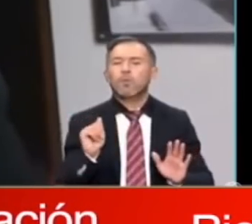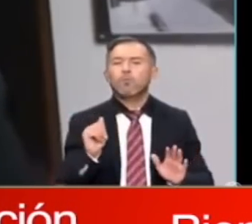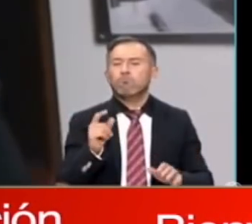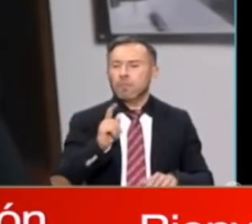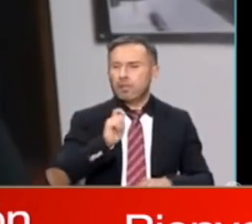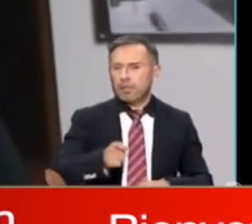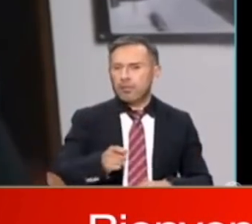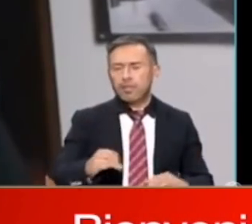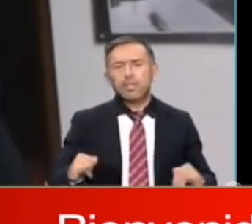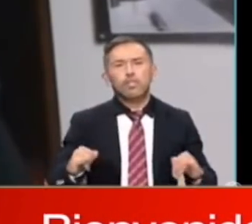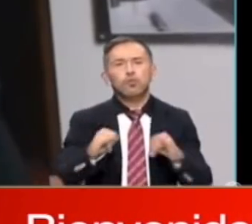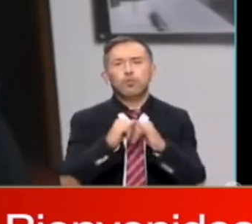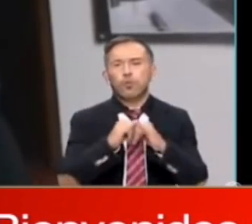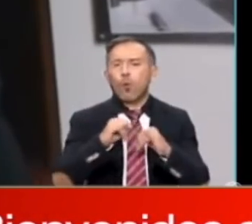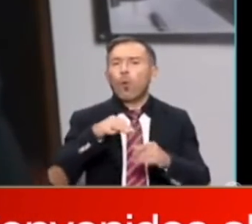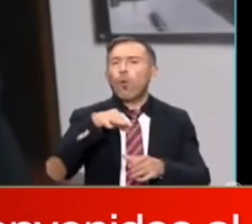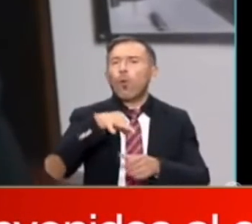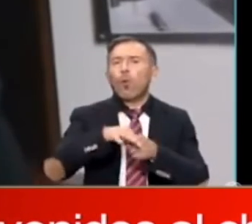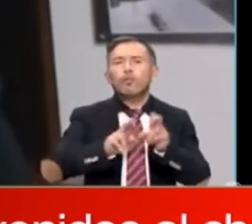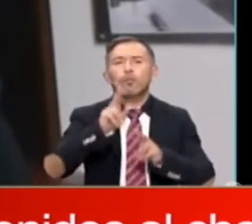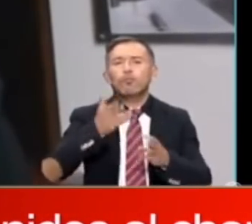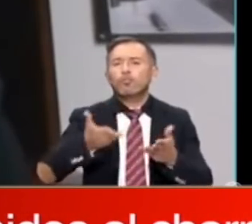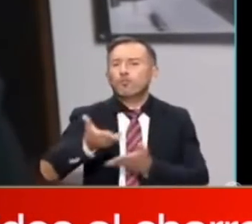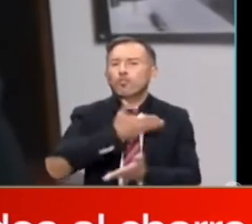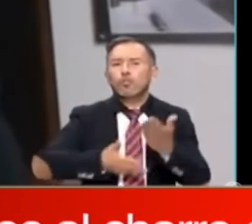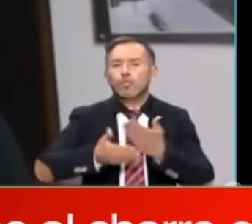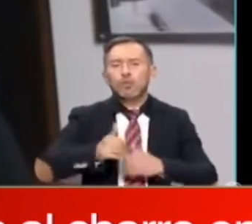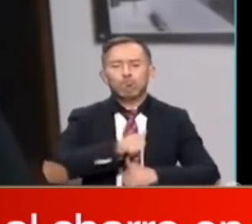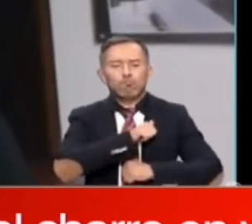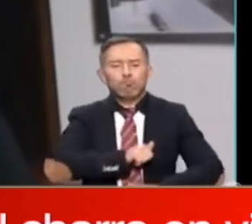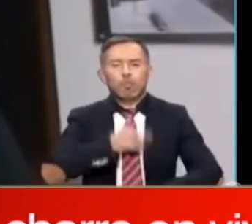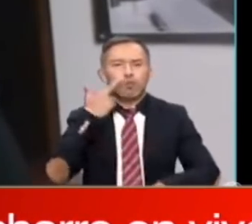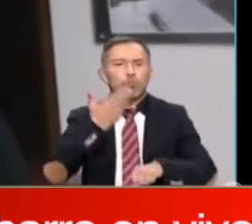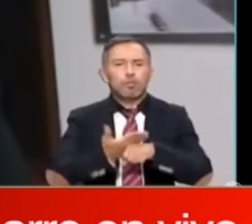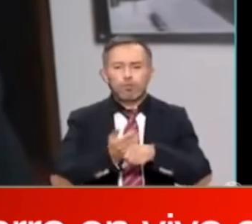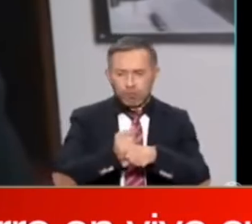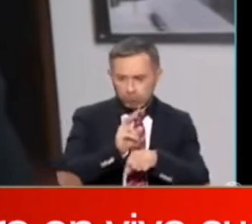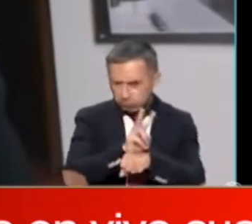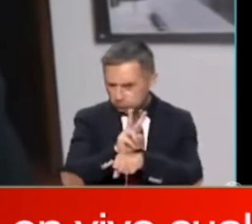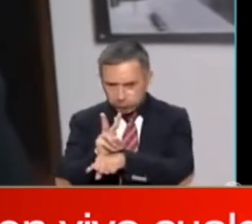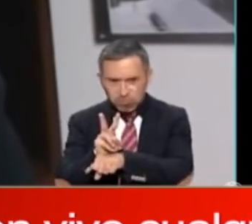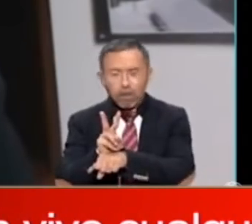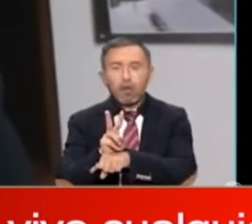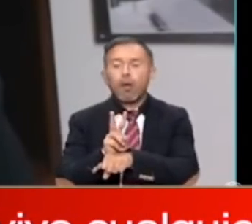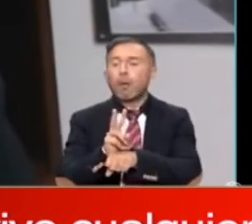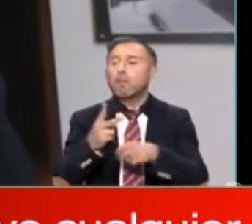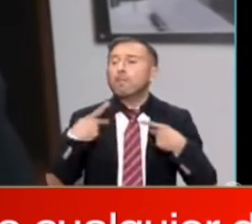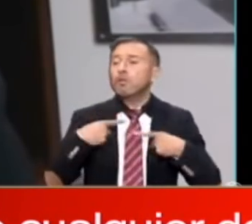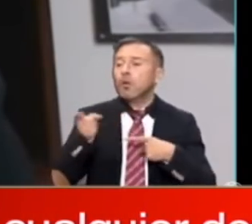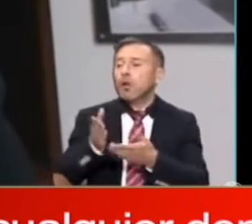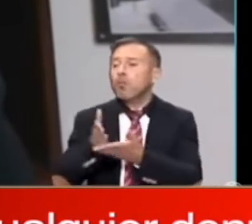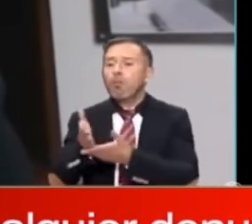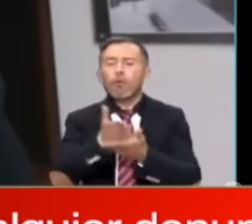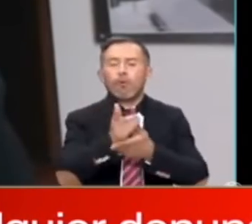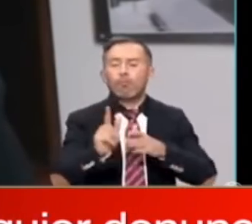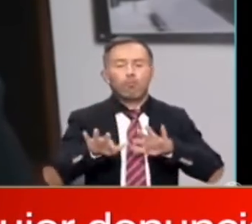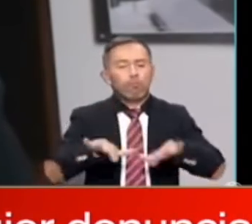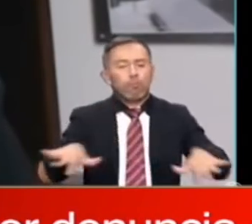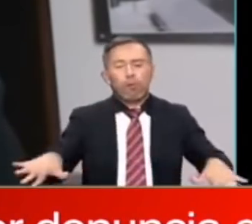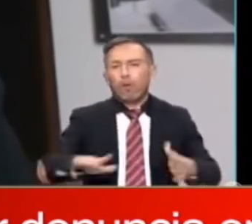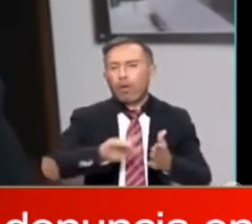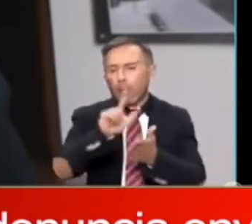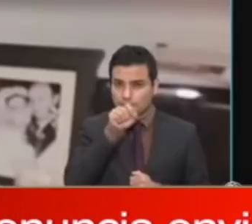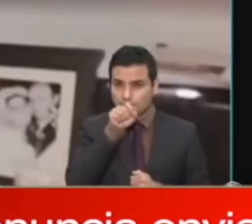este instituto no hay condiciones democráticas. El INE, como árbitro de la contienda, está por encima de las partes. Y haremos que se cumpla la ley, ni más ni